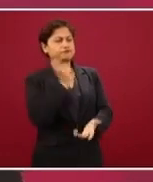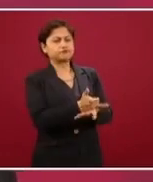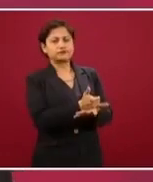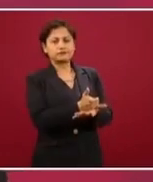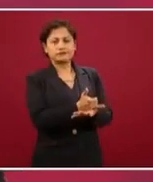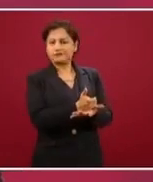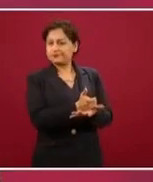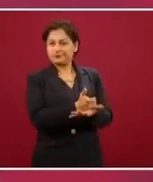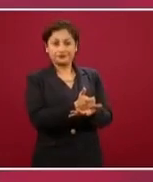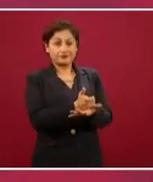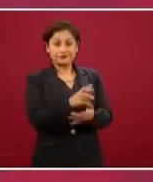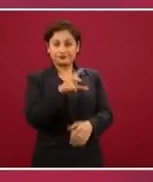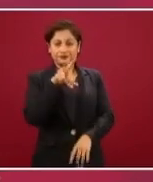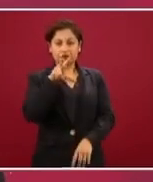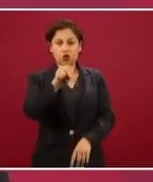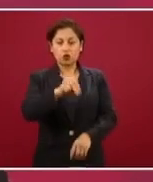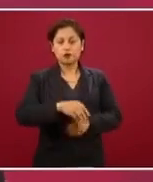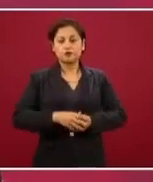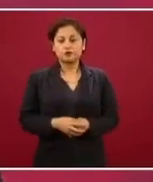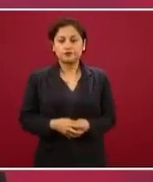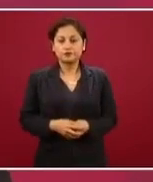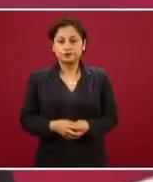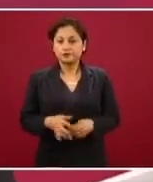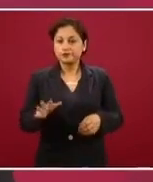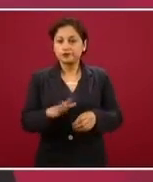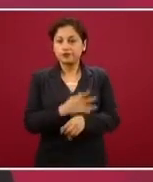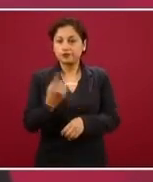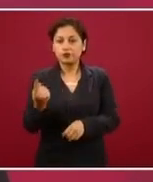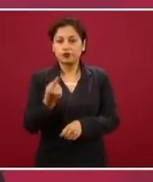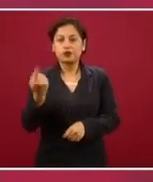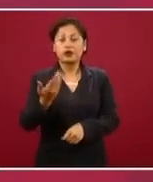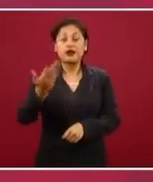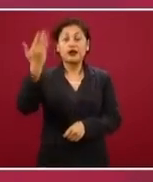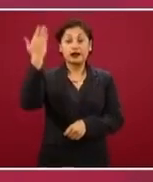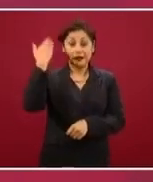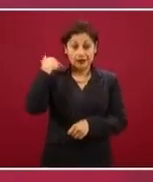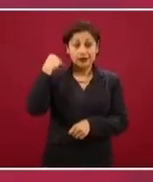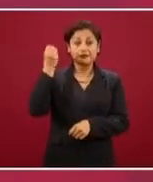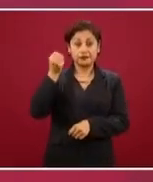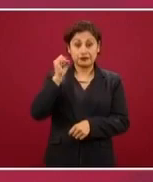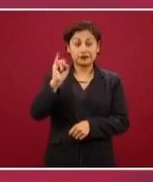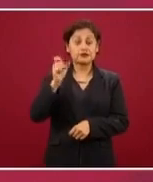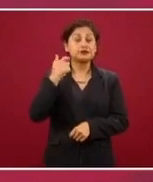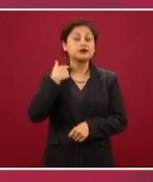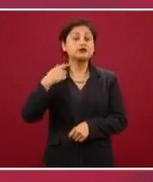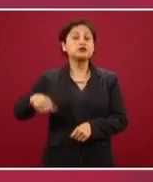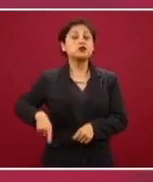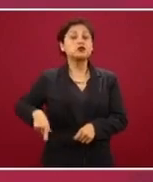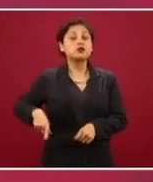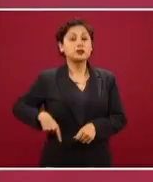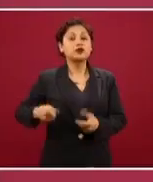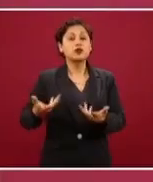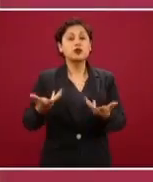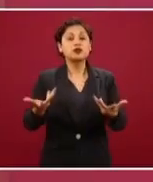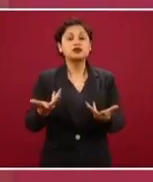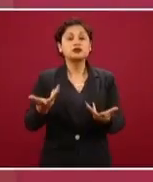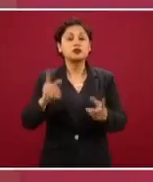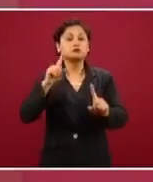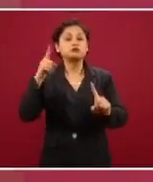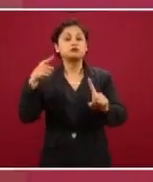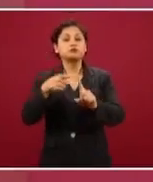Eso no, que fue lo que hicieron cuando el FOBAPROA. Entonces,